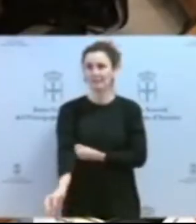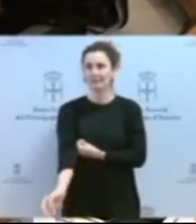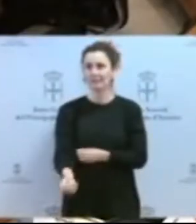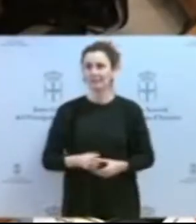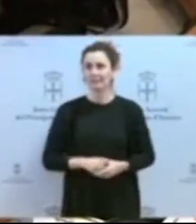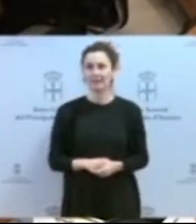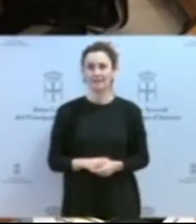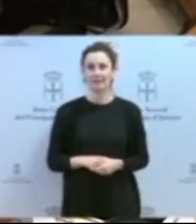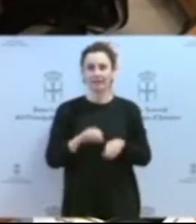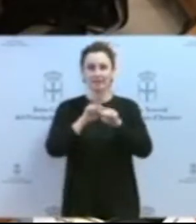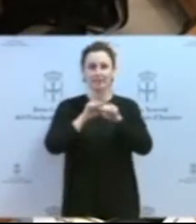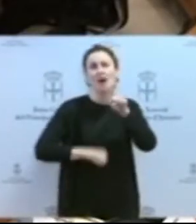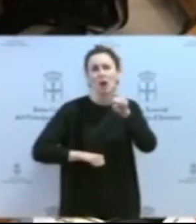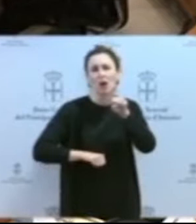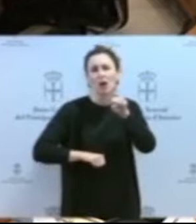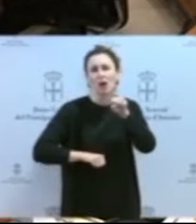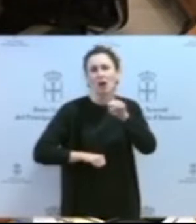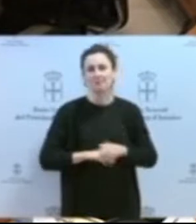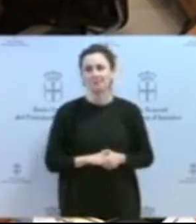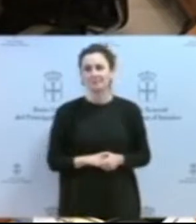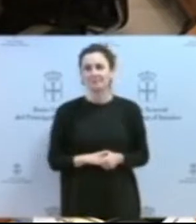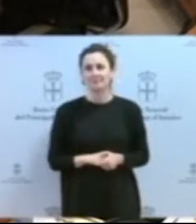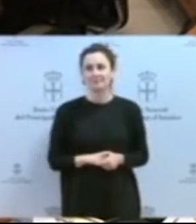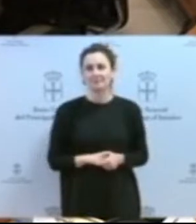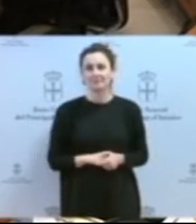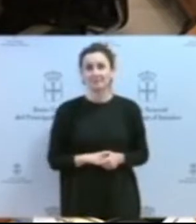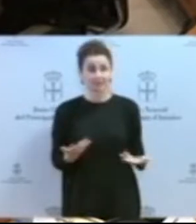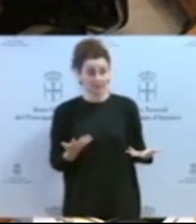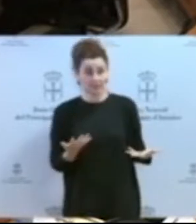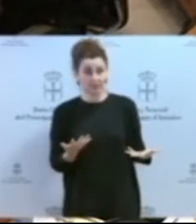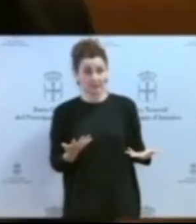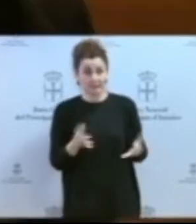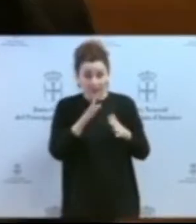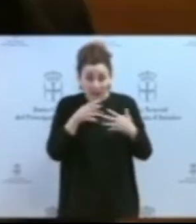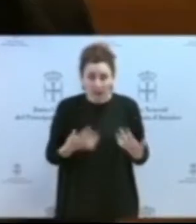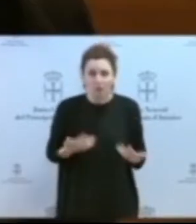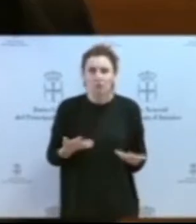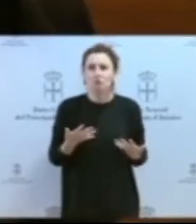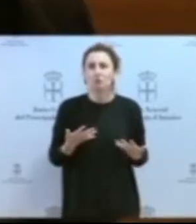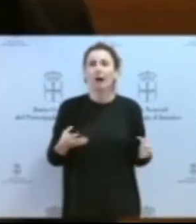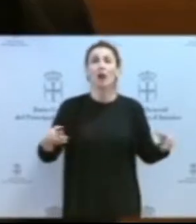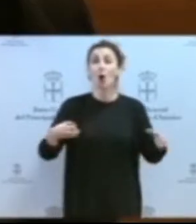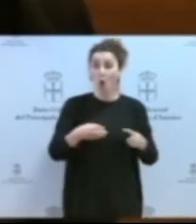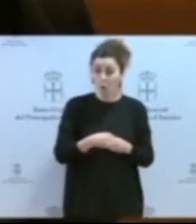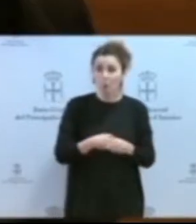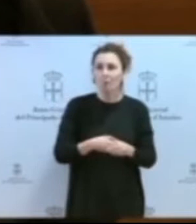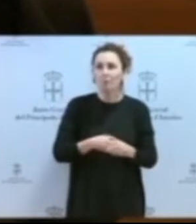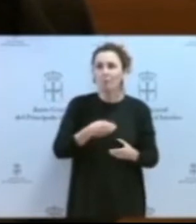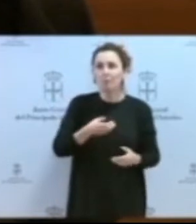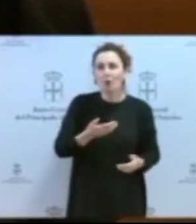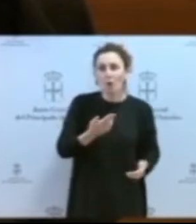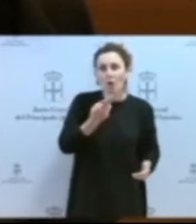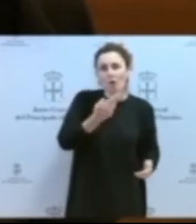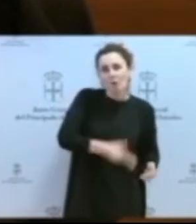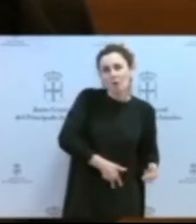Anonadada me hallo de ver al grupo fascista ultraliberal, dicho tal cual, pedir ayuda... La